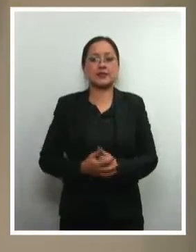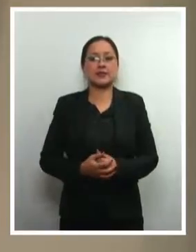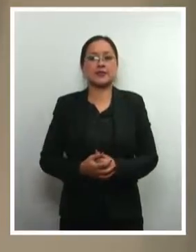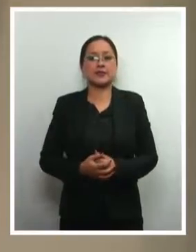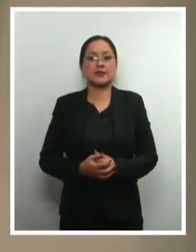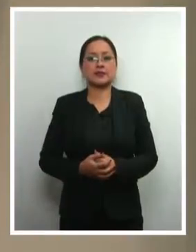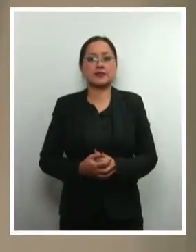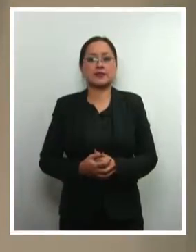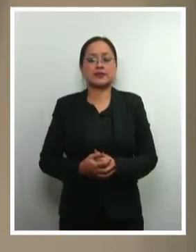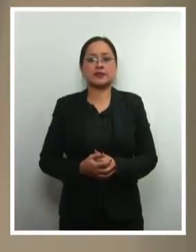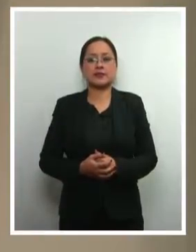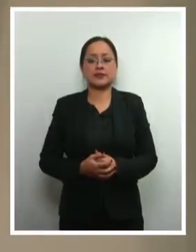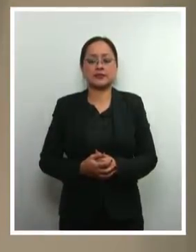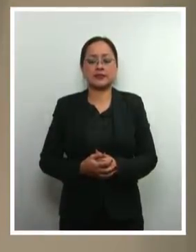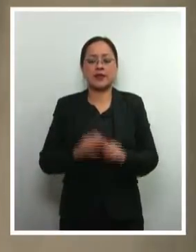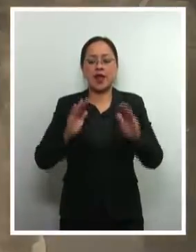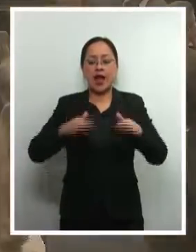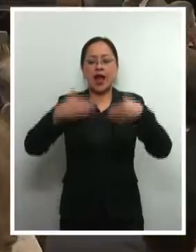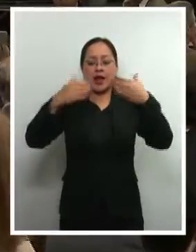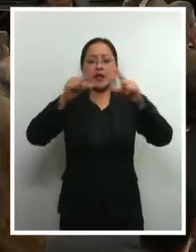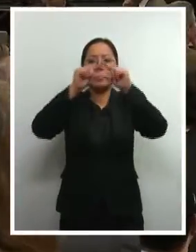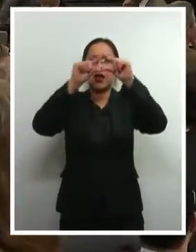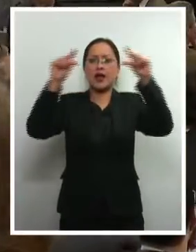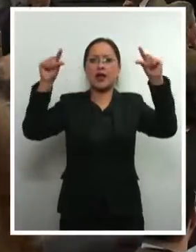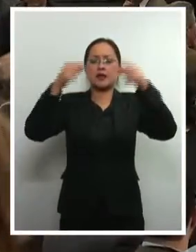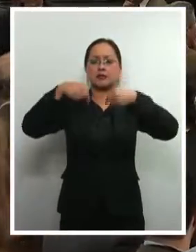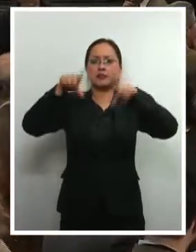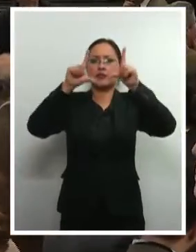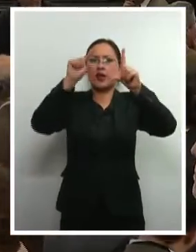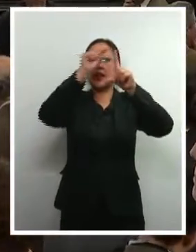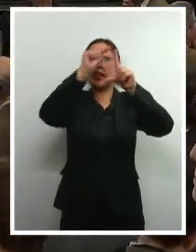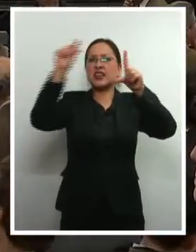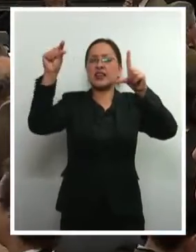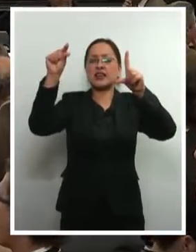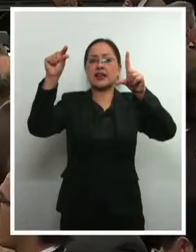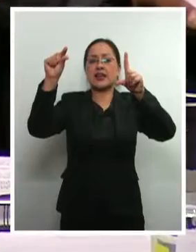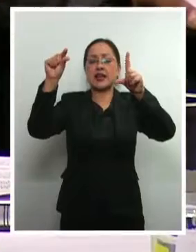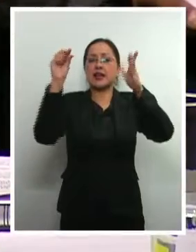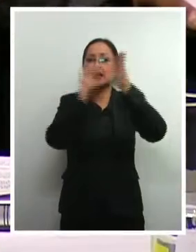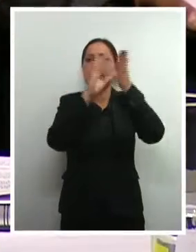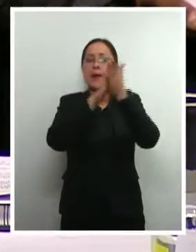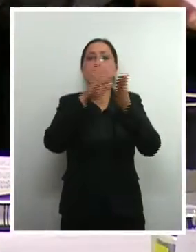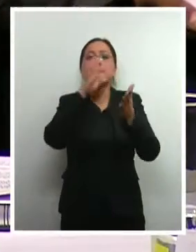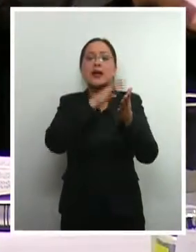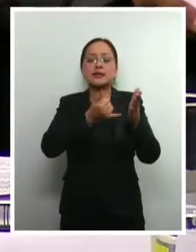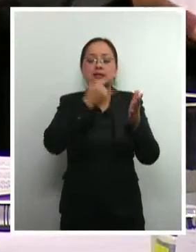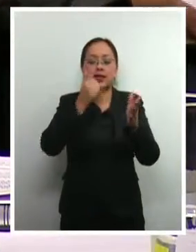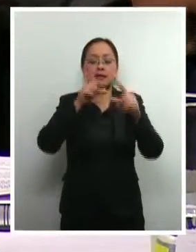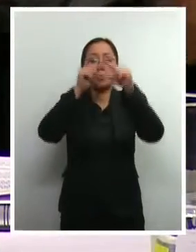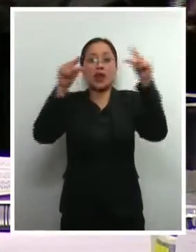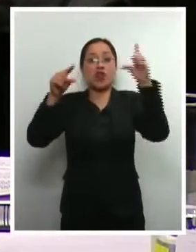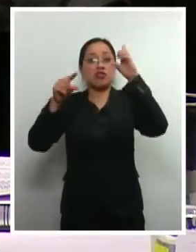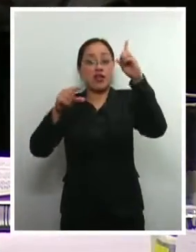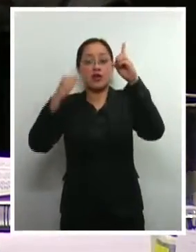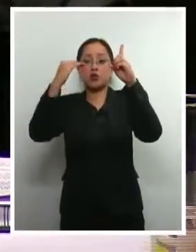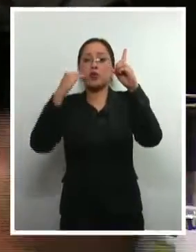Está mal la leyenda en la pantalla, es apartado D, numeral 6.